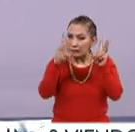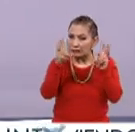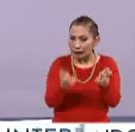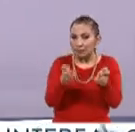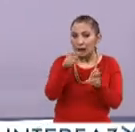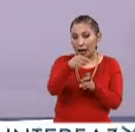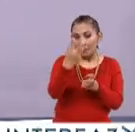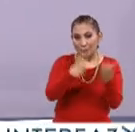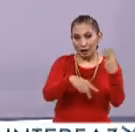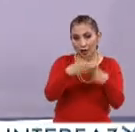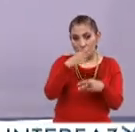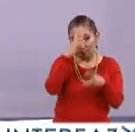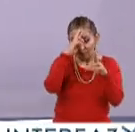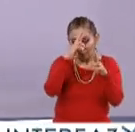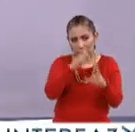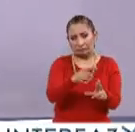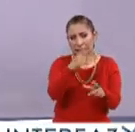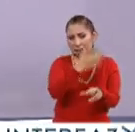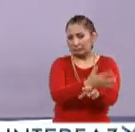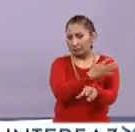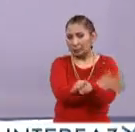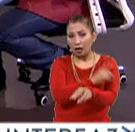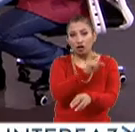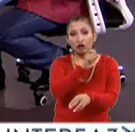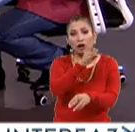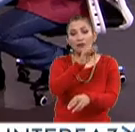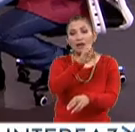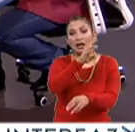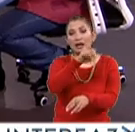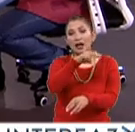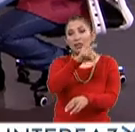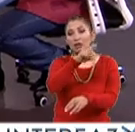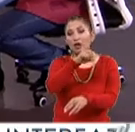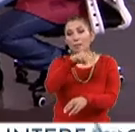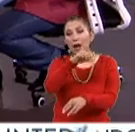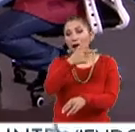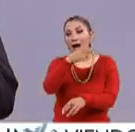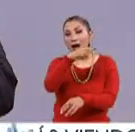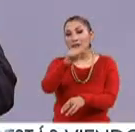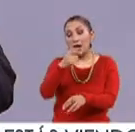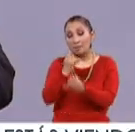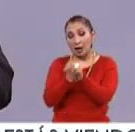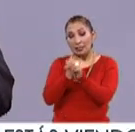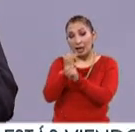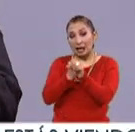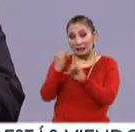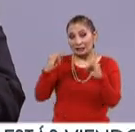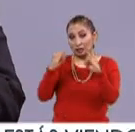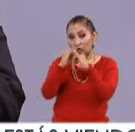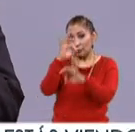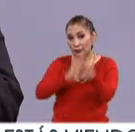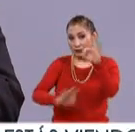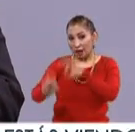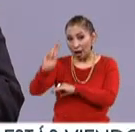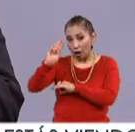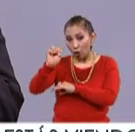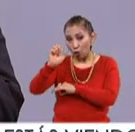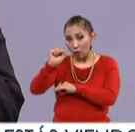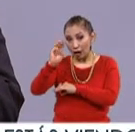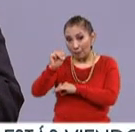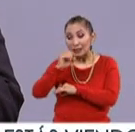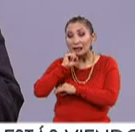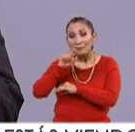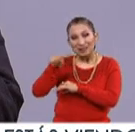este tema, tenemos el honor de que nos acompañe en el estudio el doctor Fernando Magaña. Él es investigador del Instituto de Física de la UNAM, pero